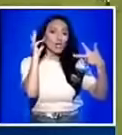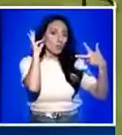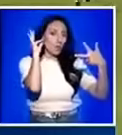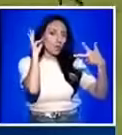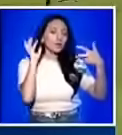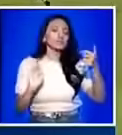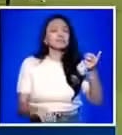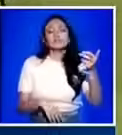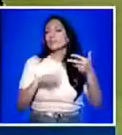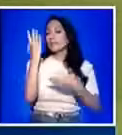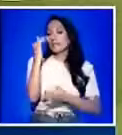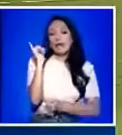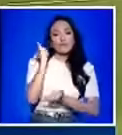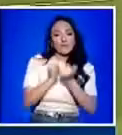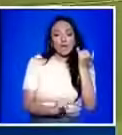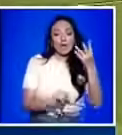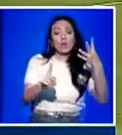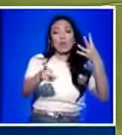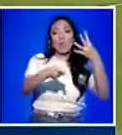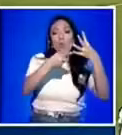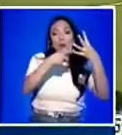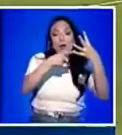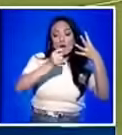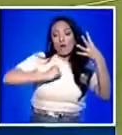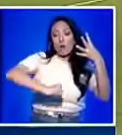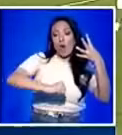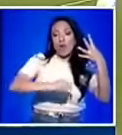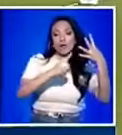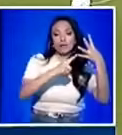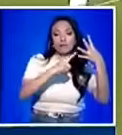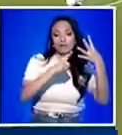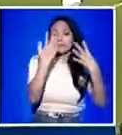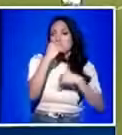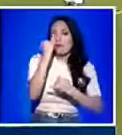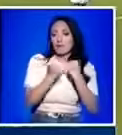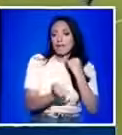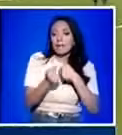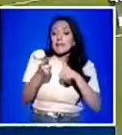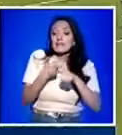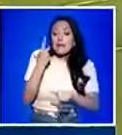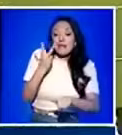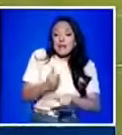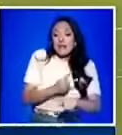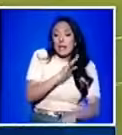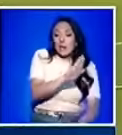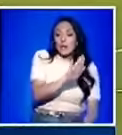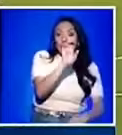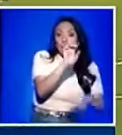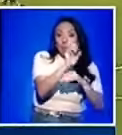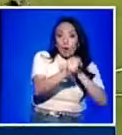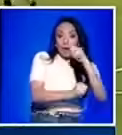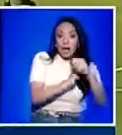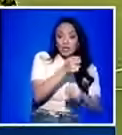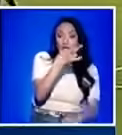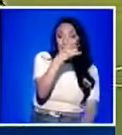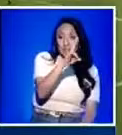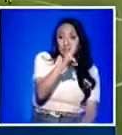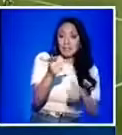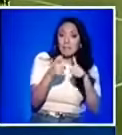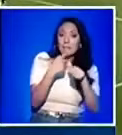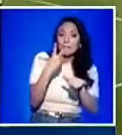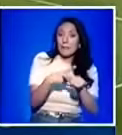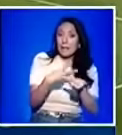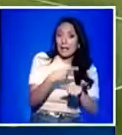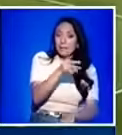compromiso. Mari Guerra, que había ingresado a la variante, puso el 4-0 definitivo por primera ocasión. Una selección sub-17 disputará su